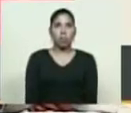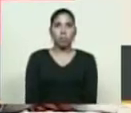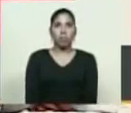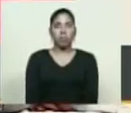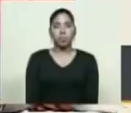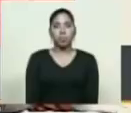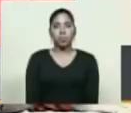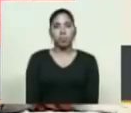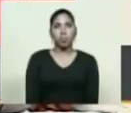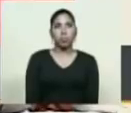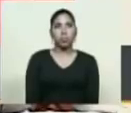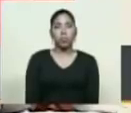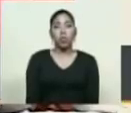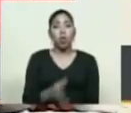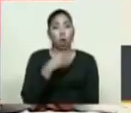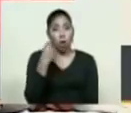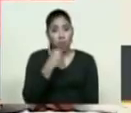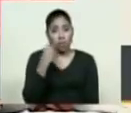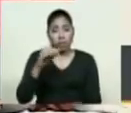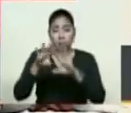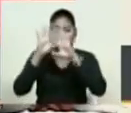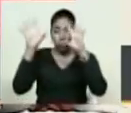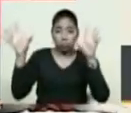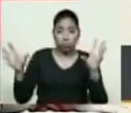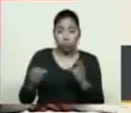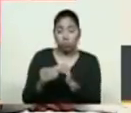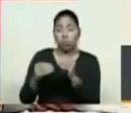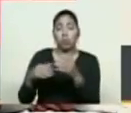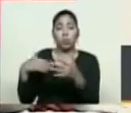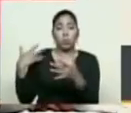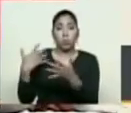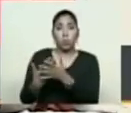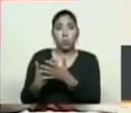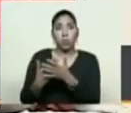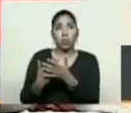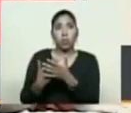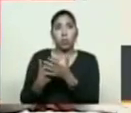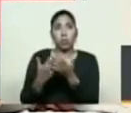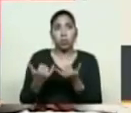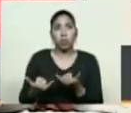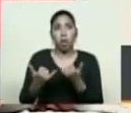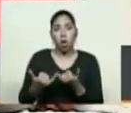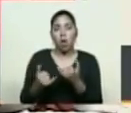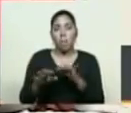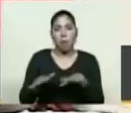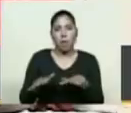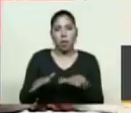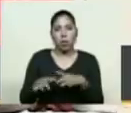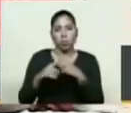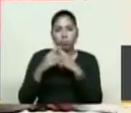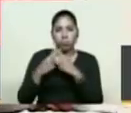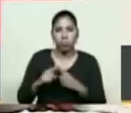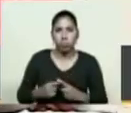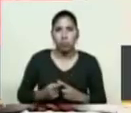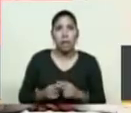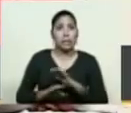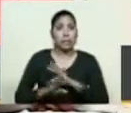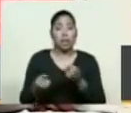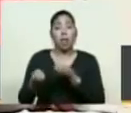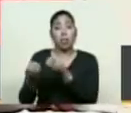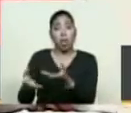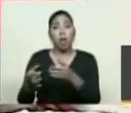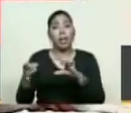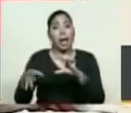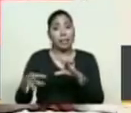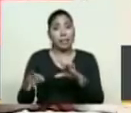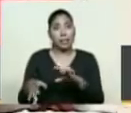del total de jóvenes inscritos hasta ahora, no, nosotros nos llena, hasta ahora tenemos registrados y entregados el carnet. Fíjense dónde